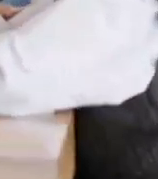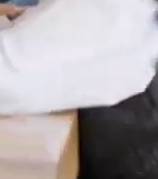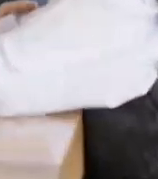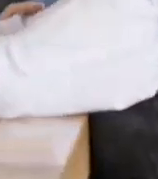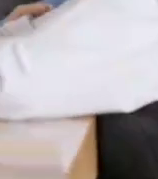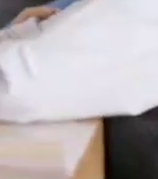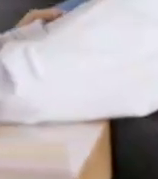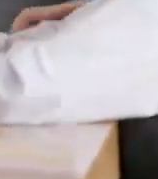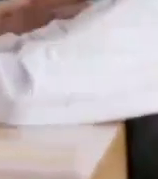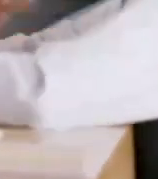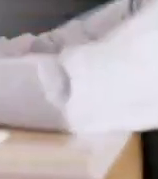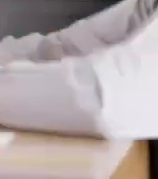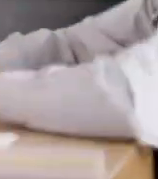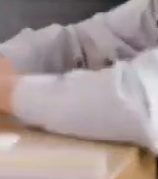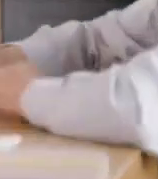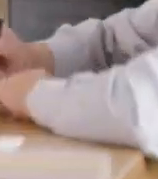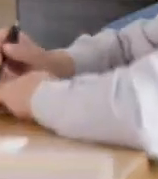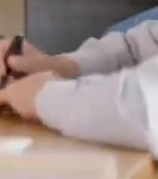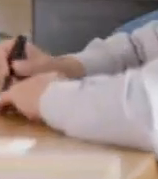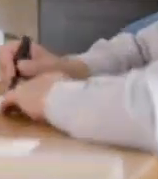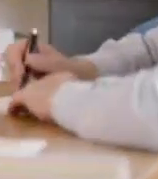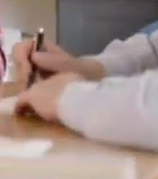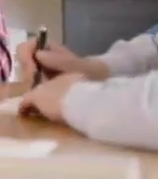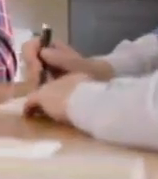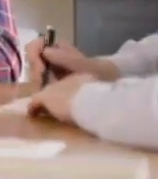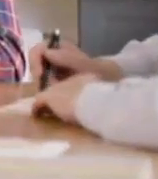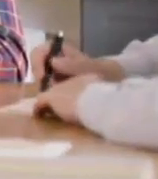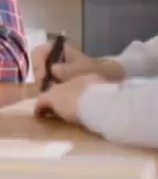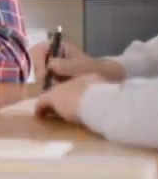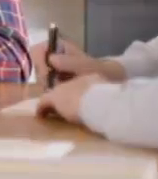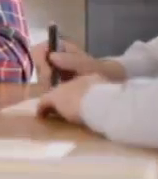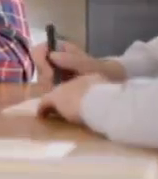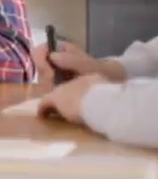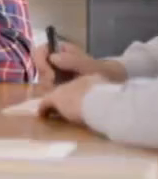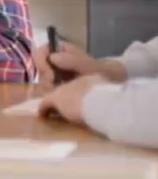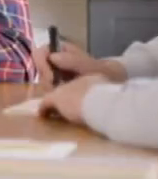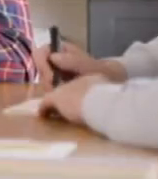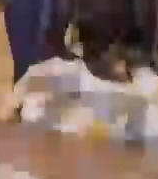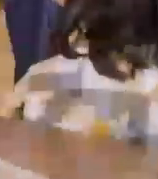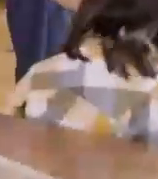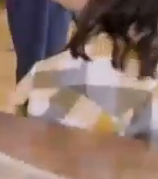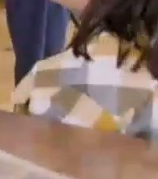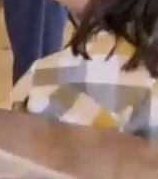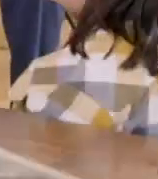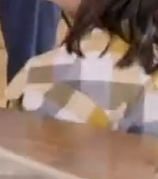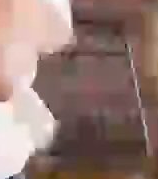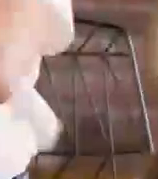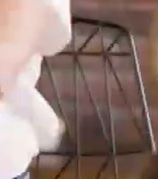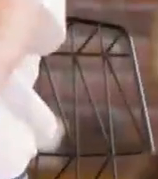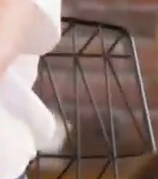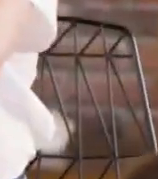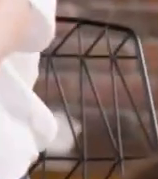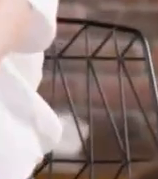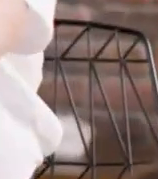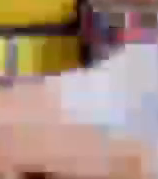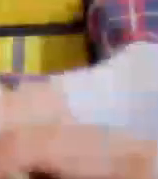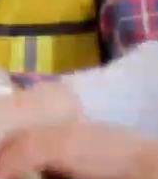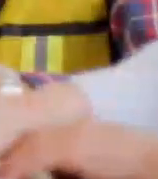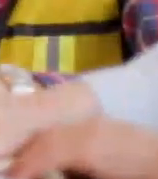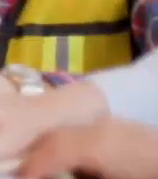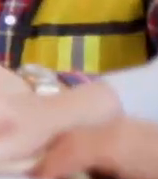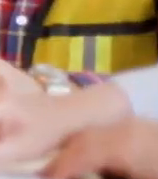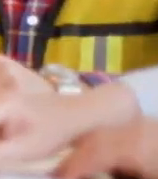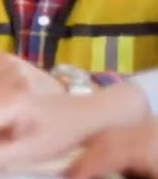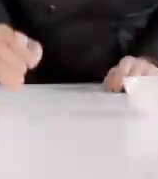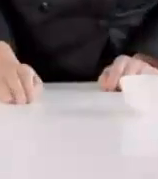En El Pez somos una familia conformada por mexicanas y mexicanos como tú. Una familia con valores, en